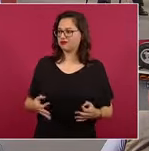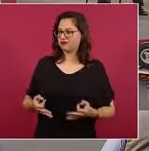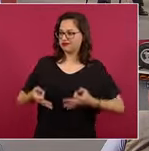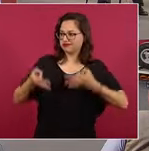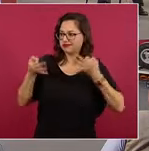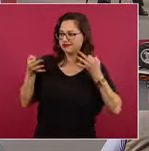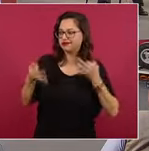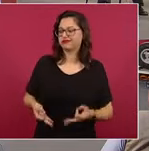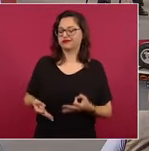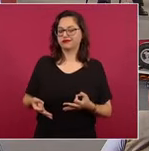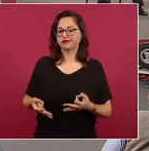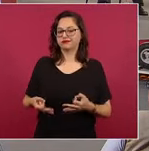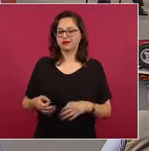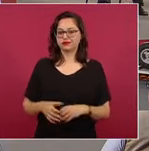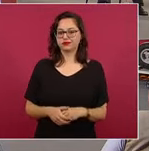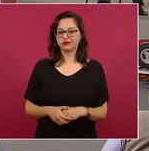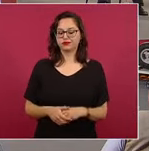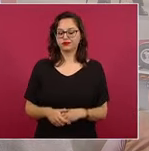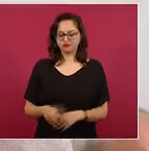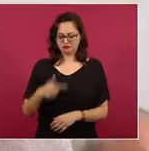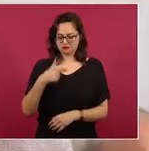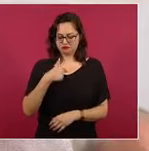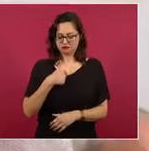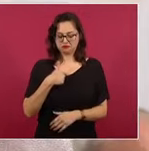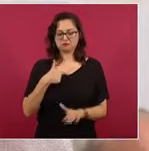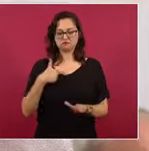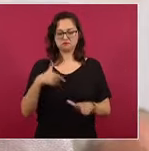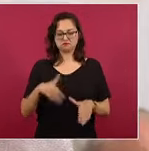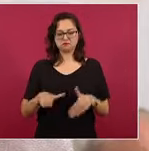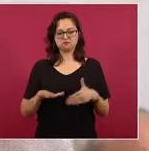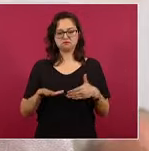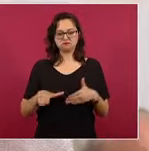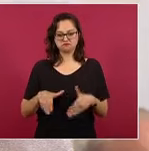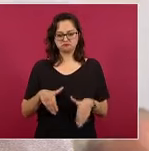Siempre va más alto el que camina sin